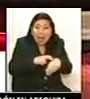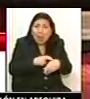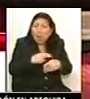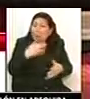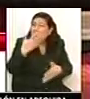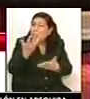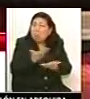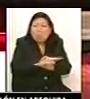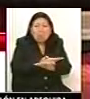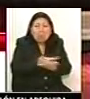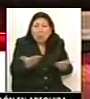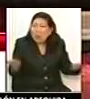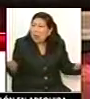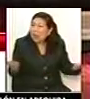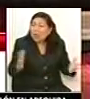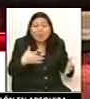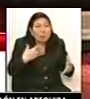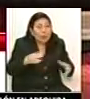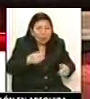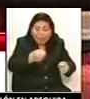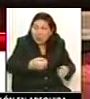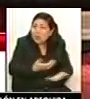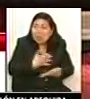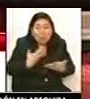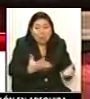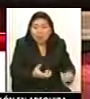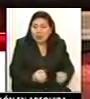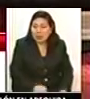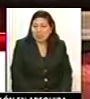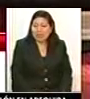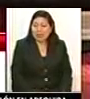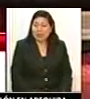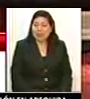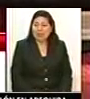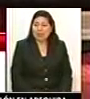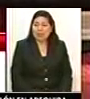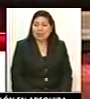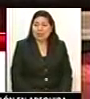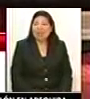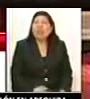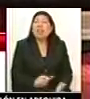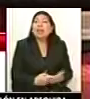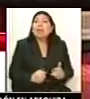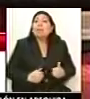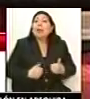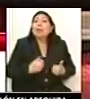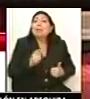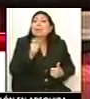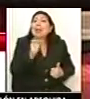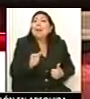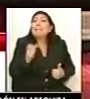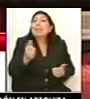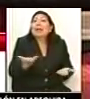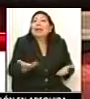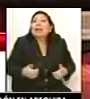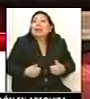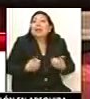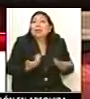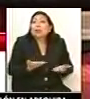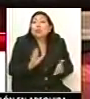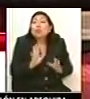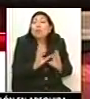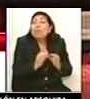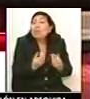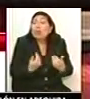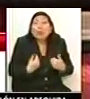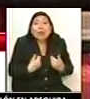quemado, presidente. Eso es irrecuperable. Es irrecuperable. ¿De qué va a vivir la población? ¿De qué va a sostener a su familia